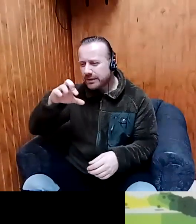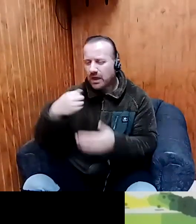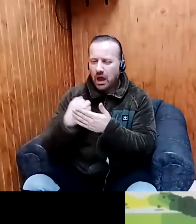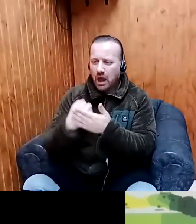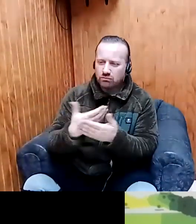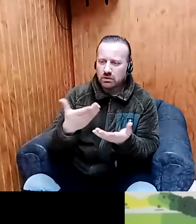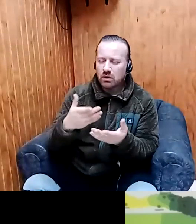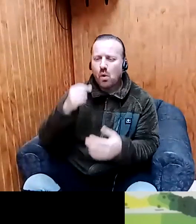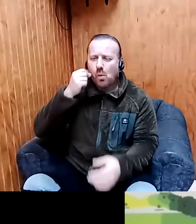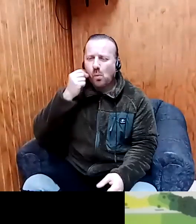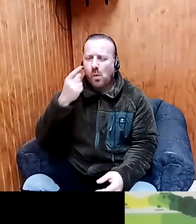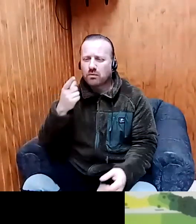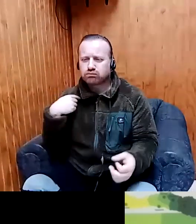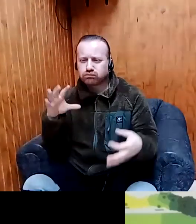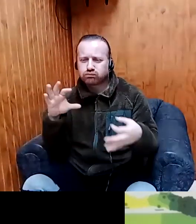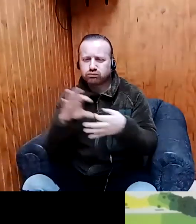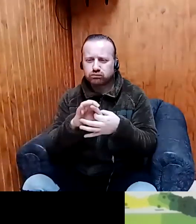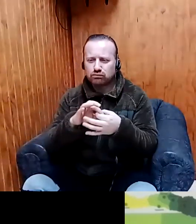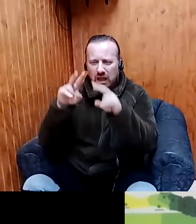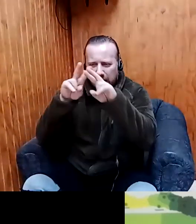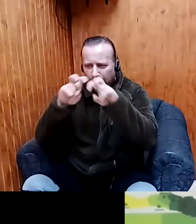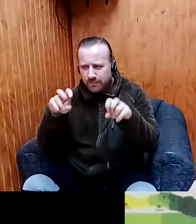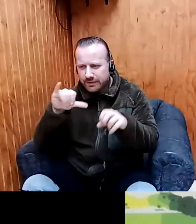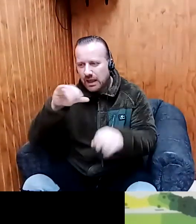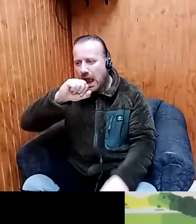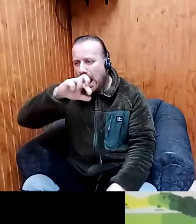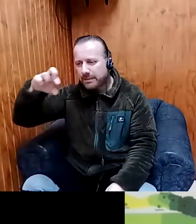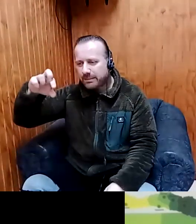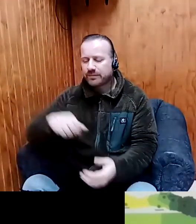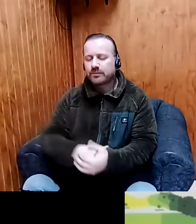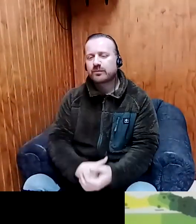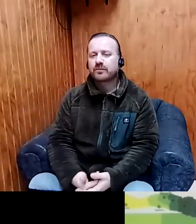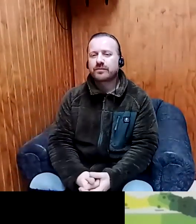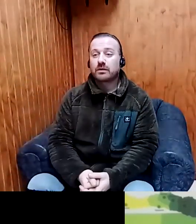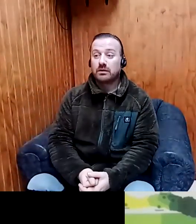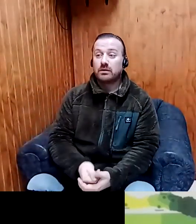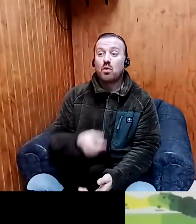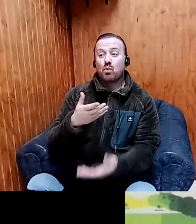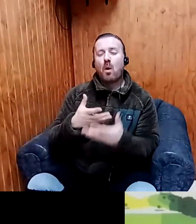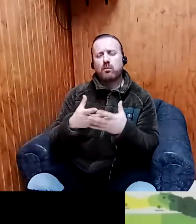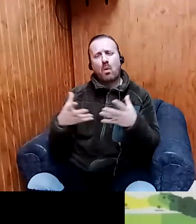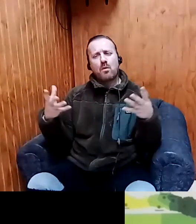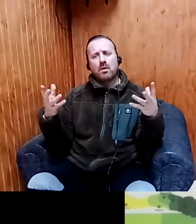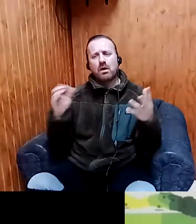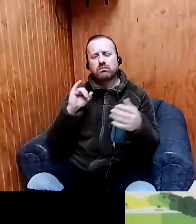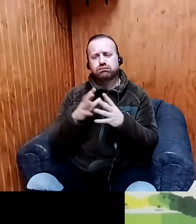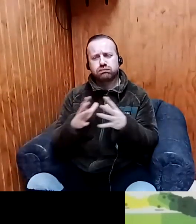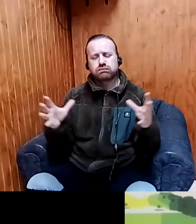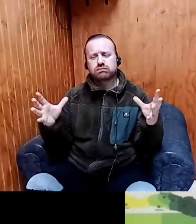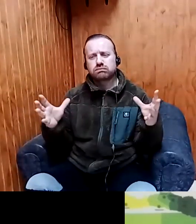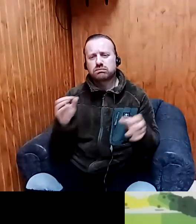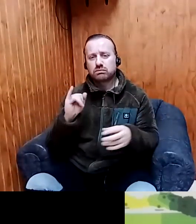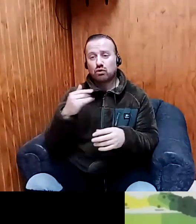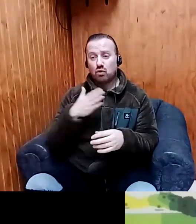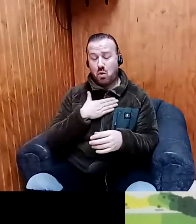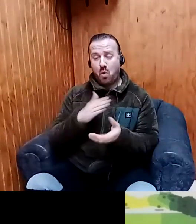la conexión entre indagación y APPs? Uy, es que puede ser mucha, las conexiones pueden ser muchas. O sea, yo en mi caso,